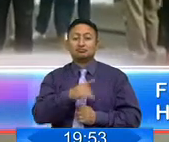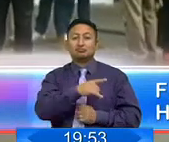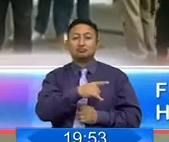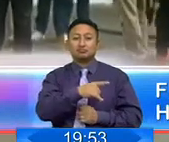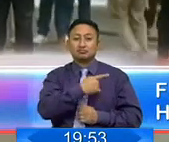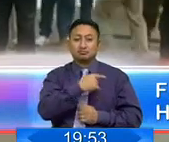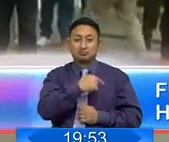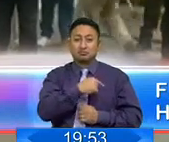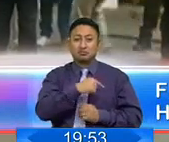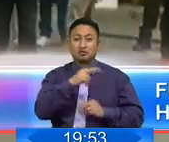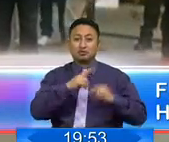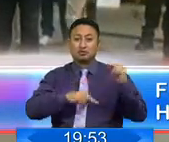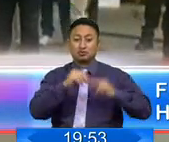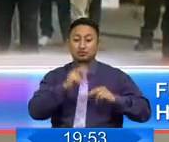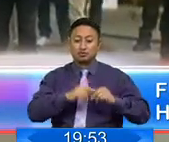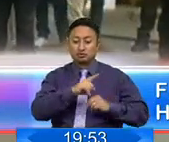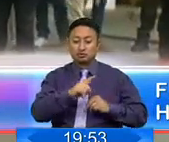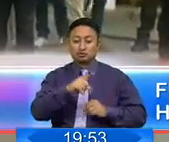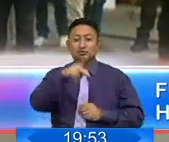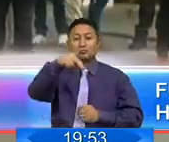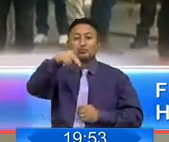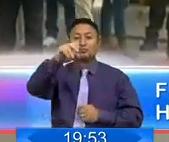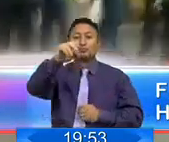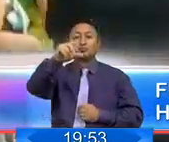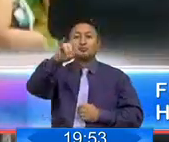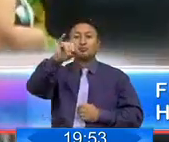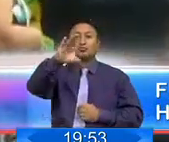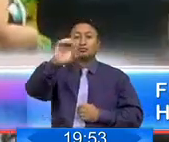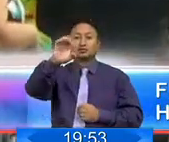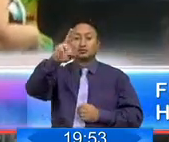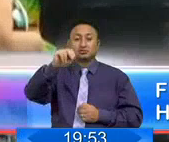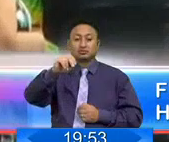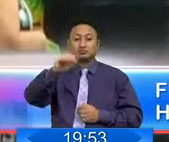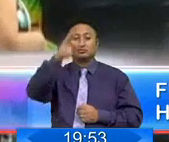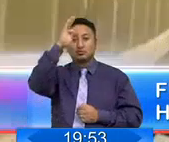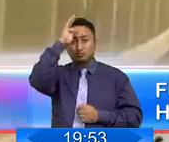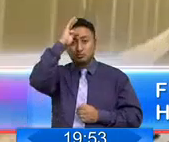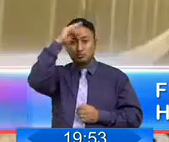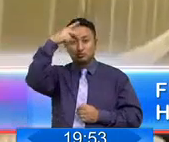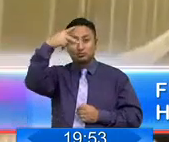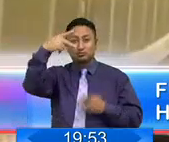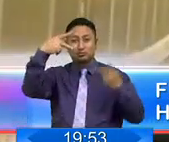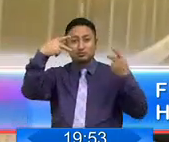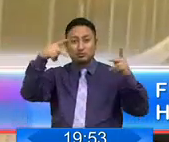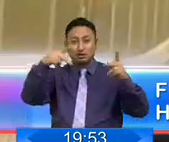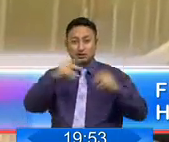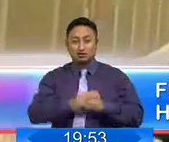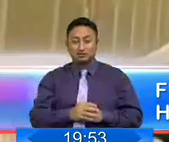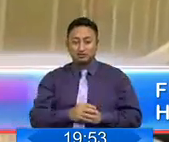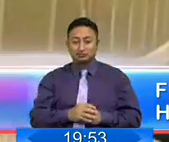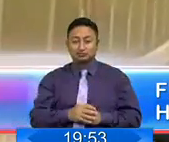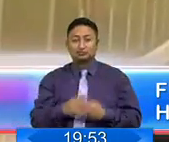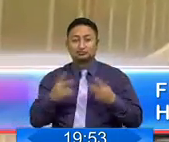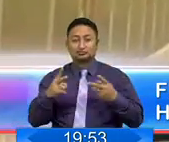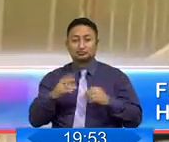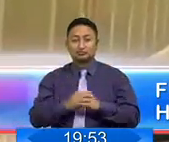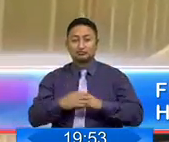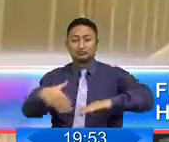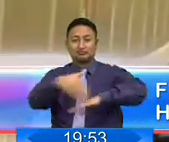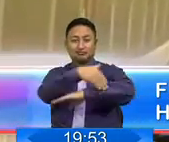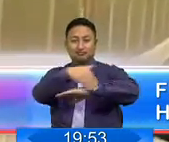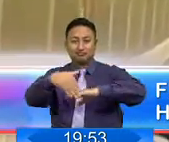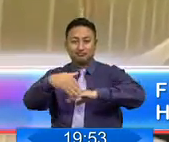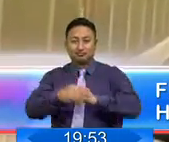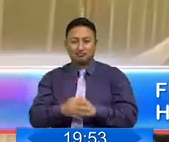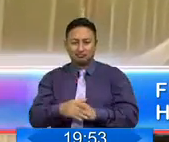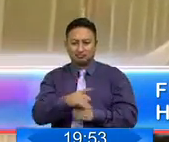Eje Policentro, la clínica Kennedy, también el bulevar,